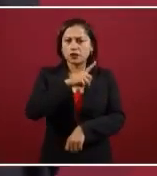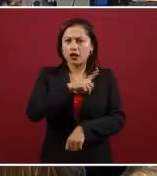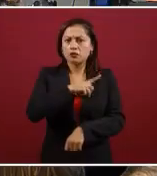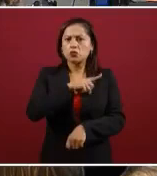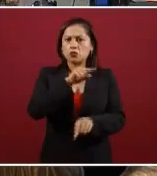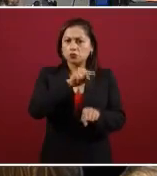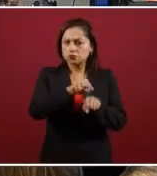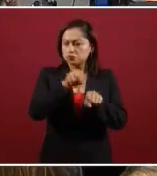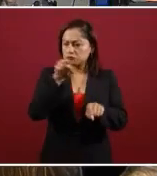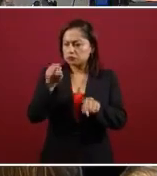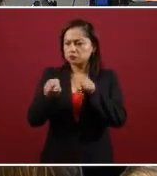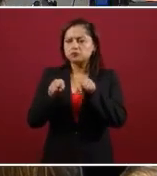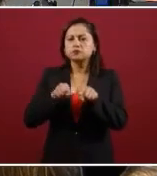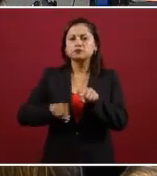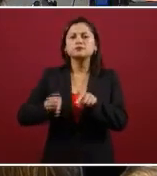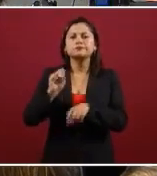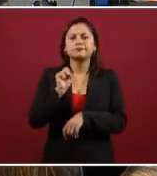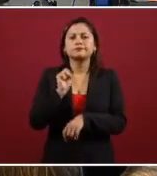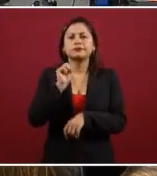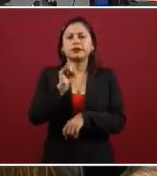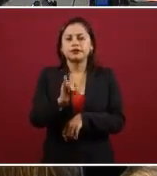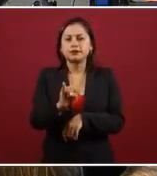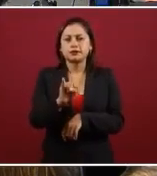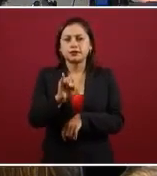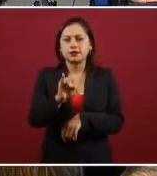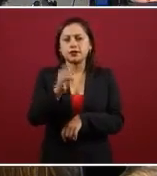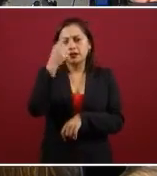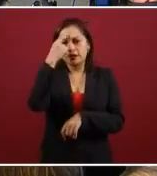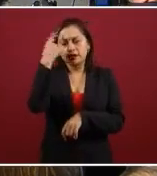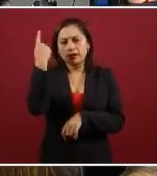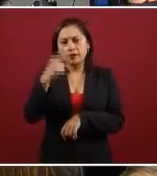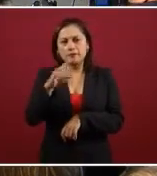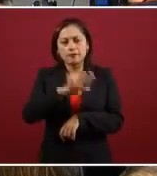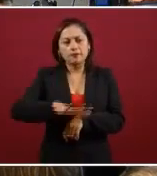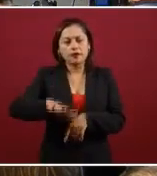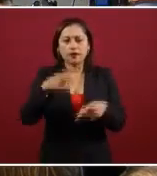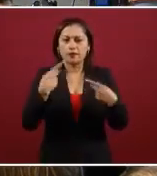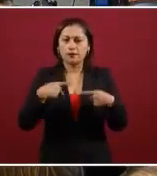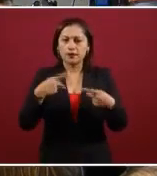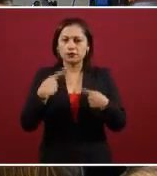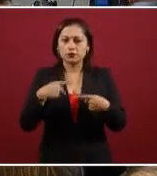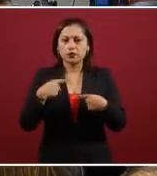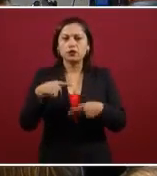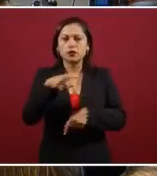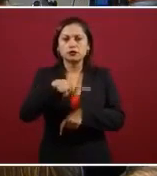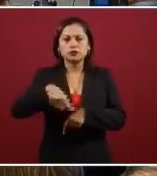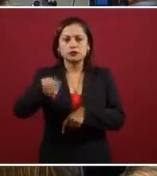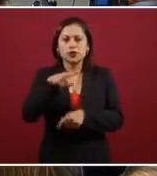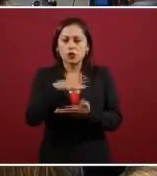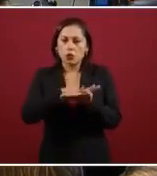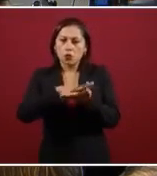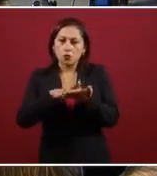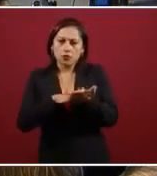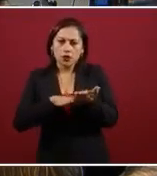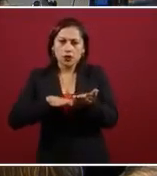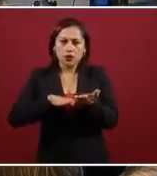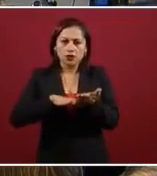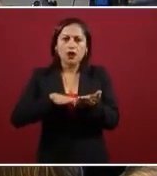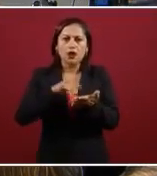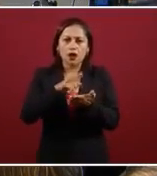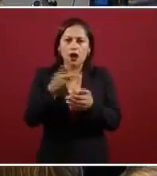para ayudar a la gente humilde, no cobrándoles o cobrándoles muy poco por